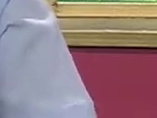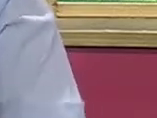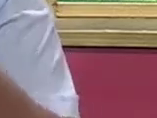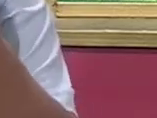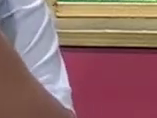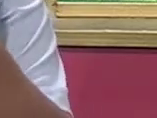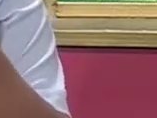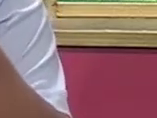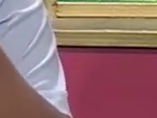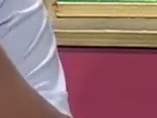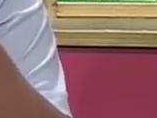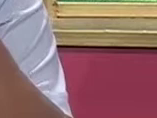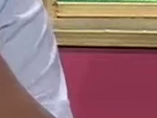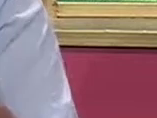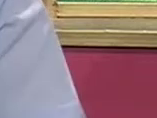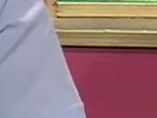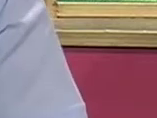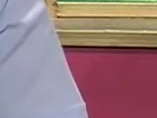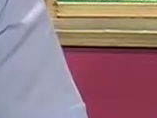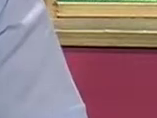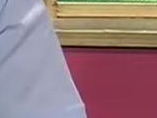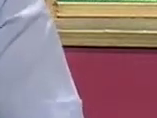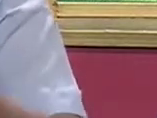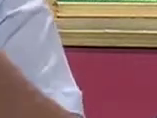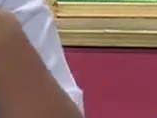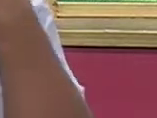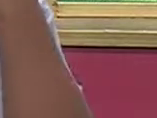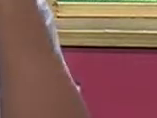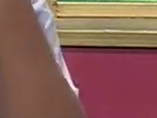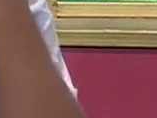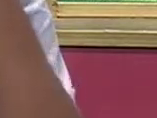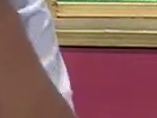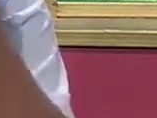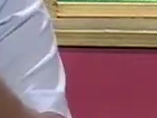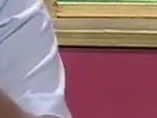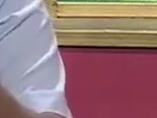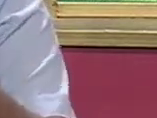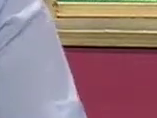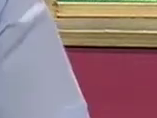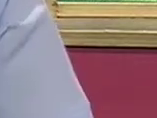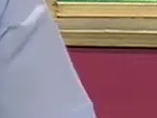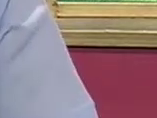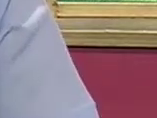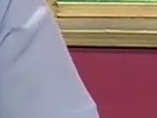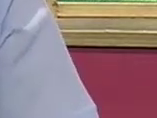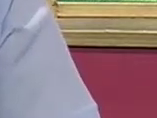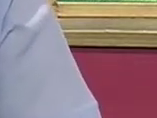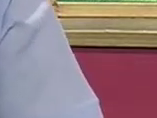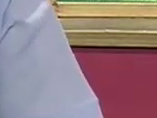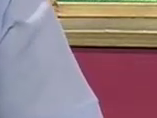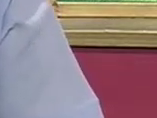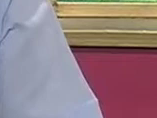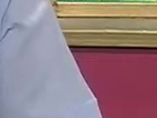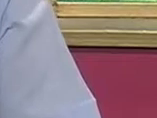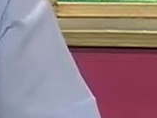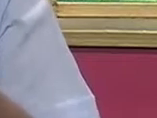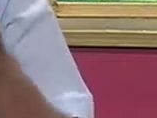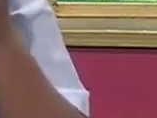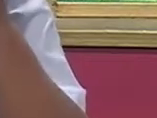sea que todos los que se hab habían recibido al señor se habían sido bautizados con el poder de Dios